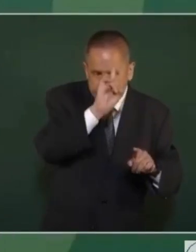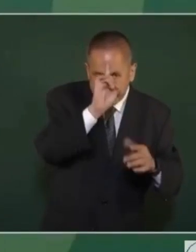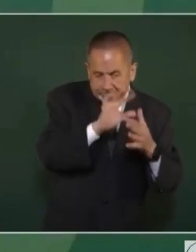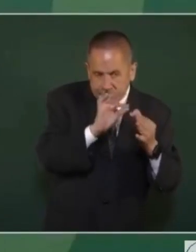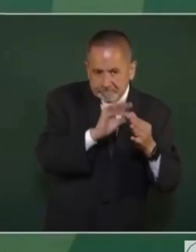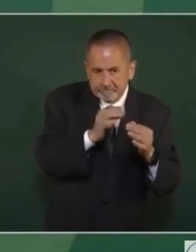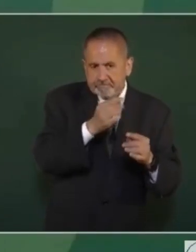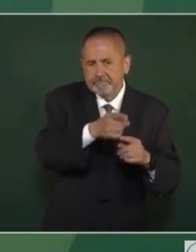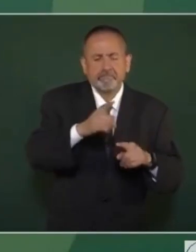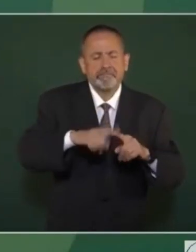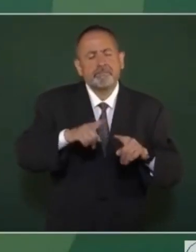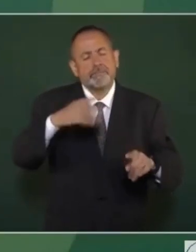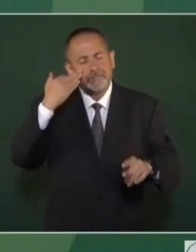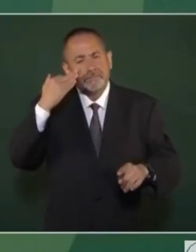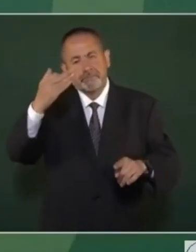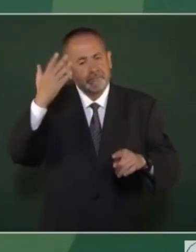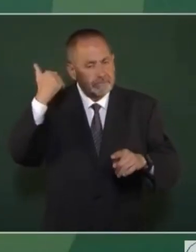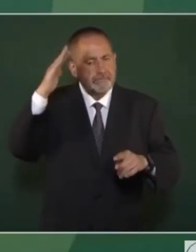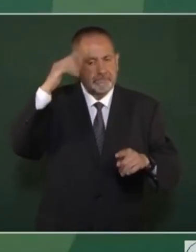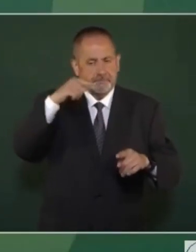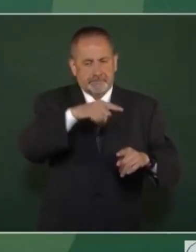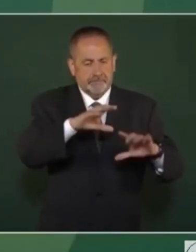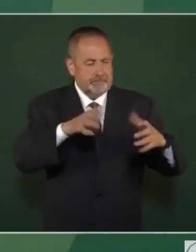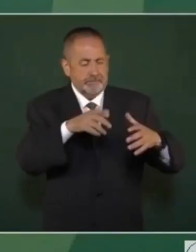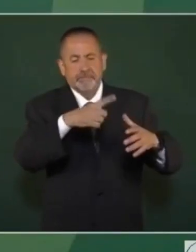porque en ese entonces